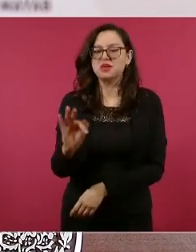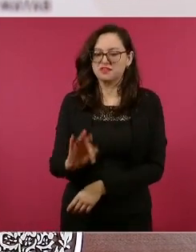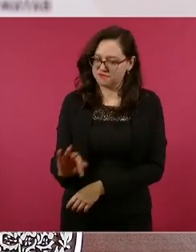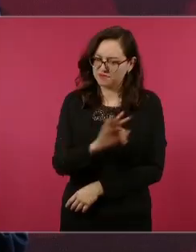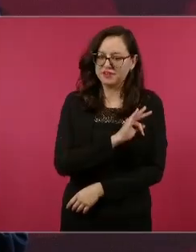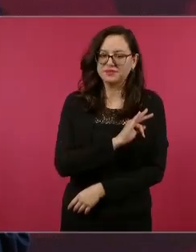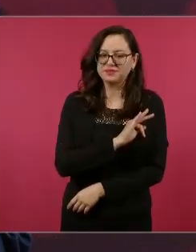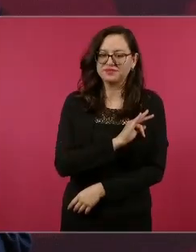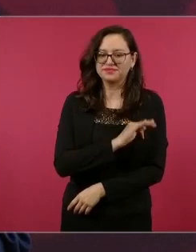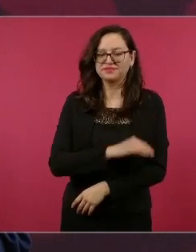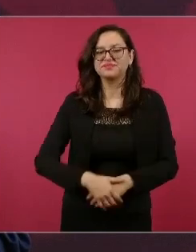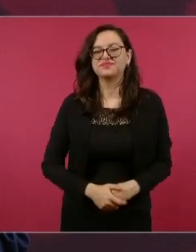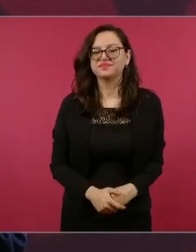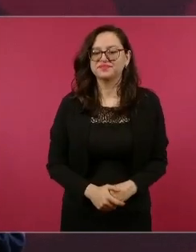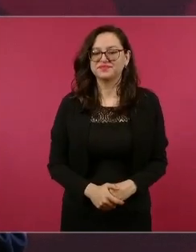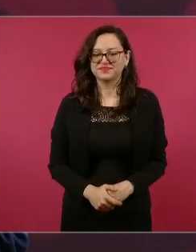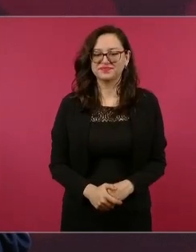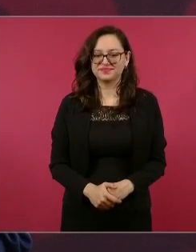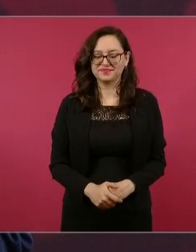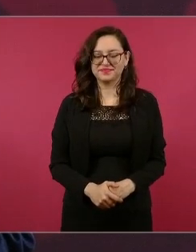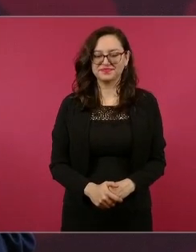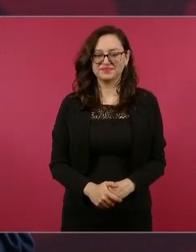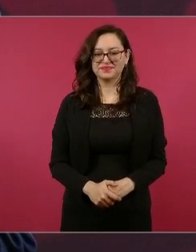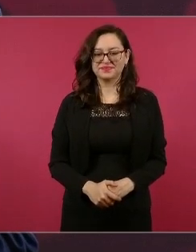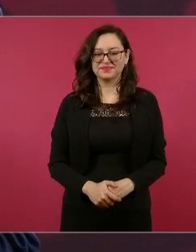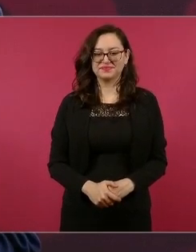Entonces siempre hay que